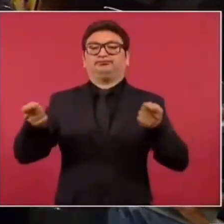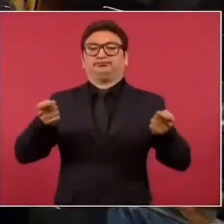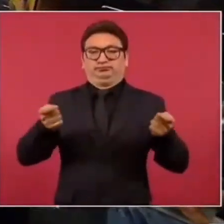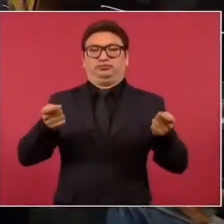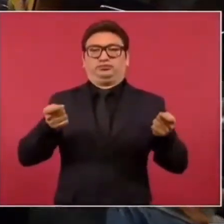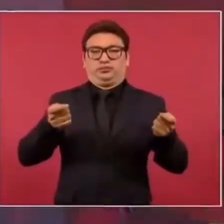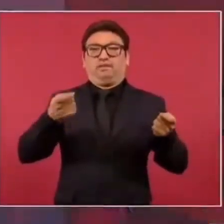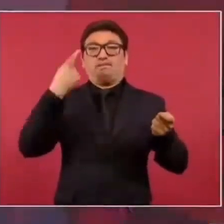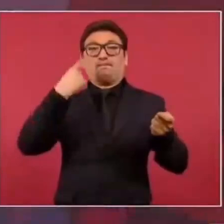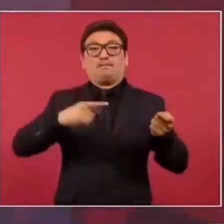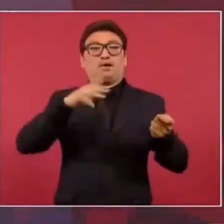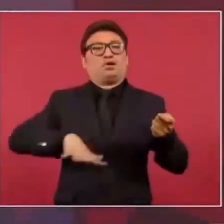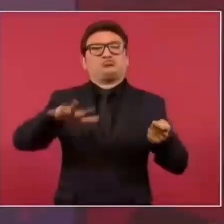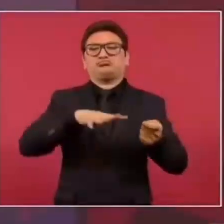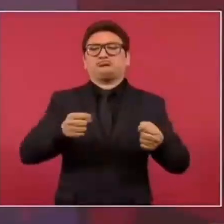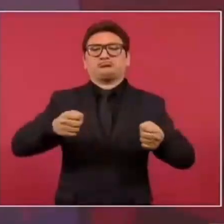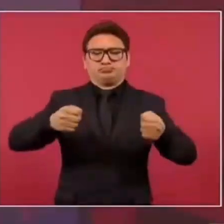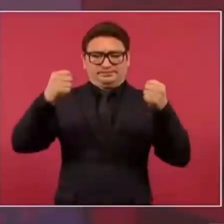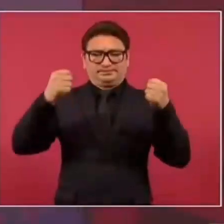de garantizar